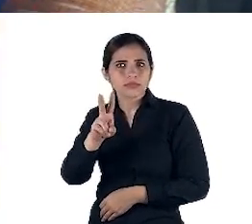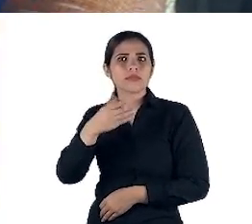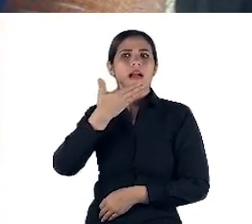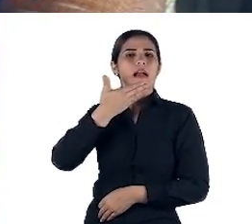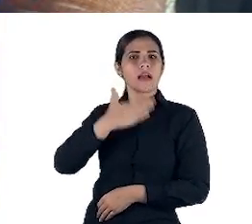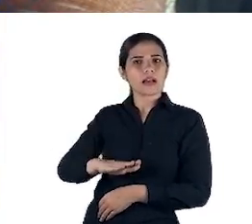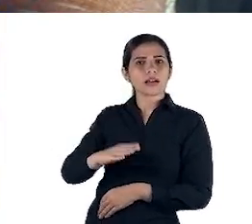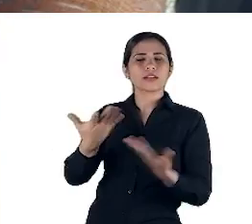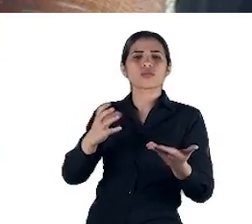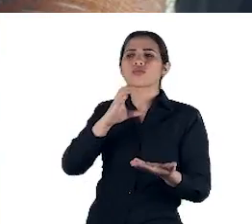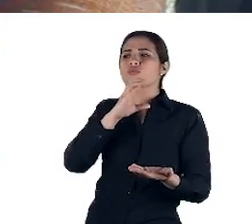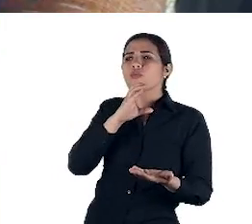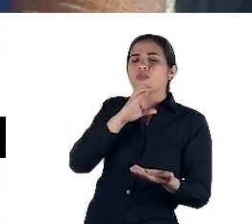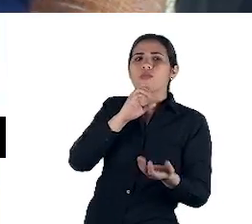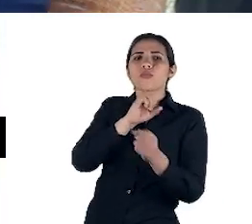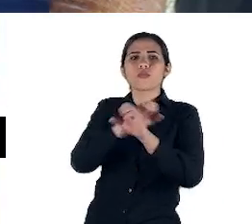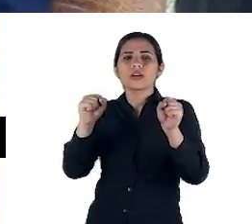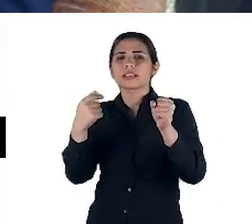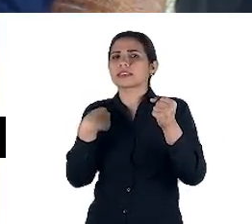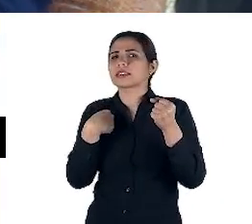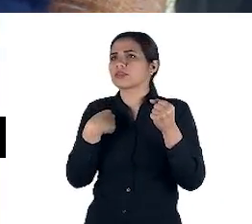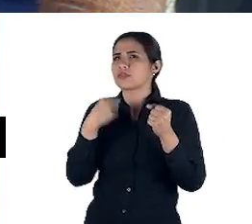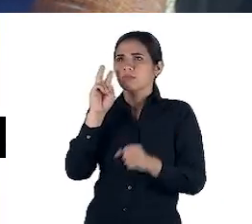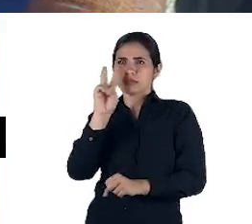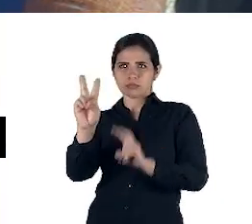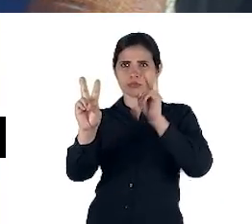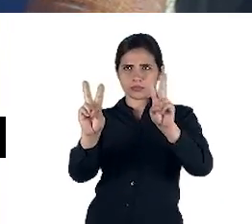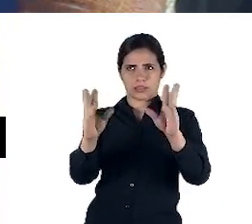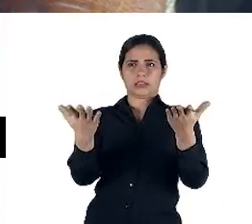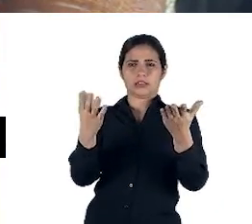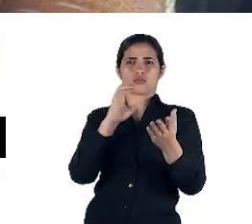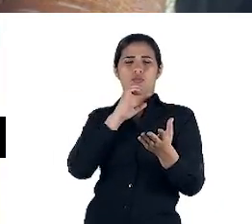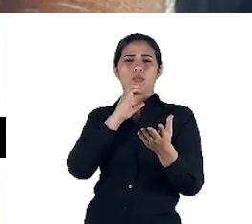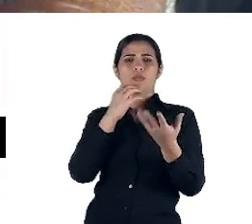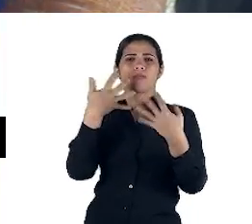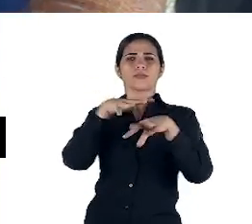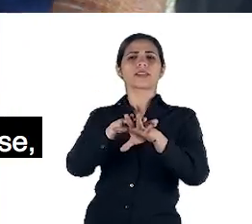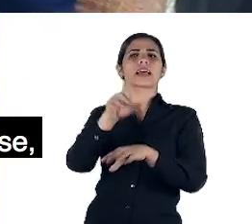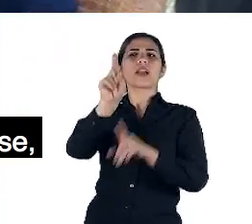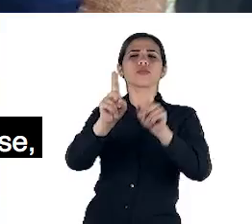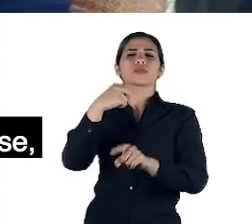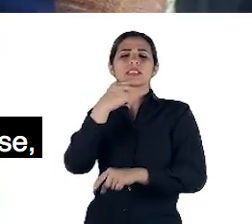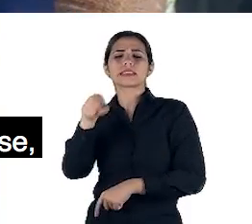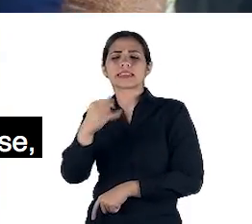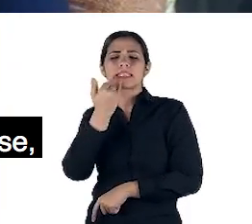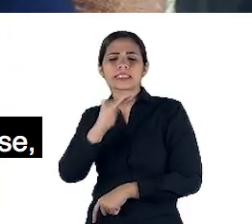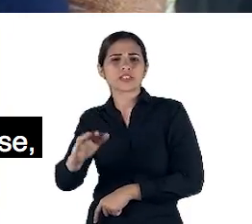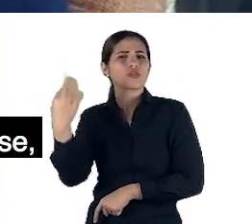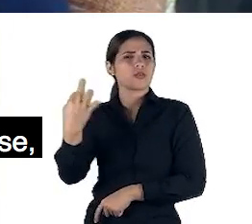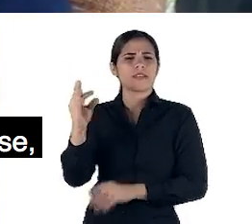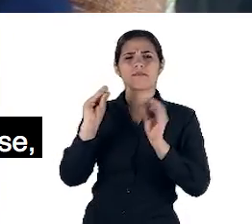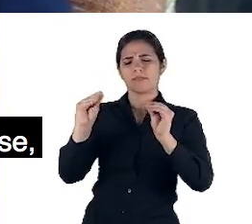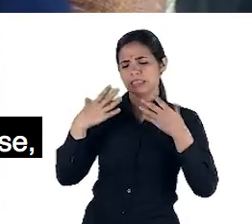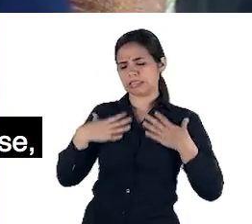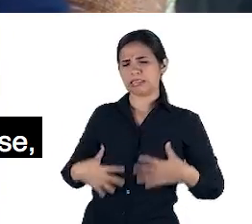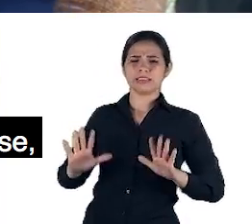cómo combinar los conceptos. La gente dice, el niño se tiene que ensuciar, ¿verdad? Que es correcto, el niño tiene que jugar,